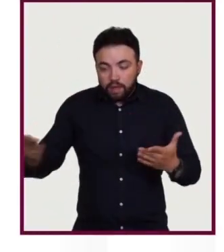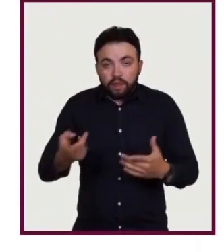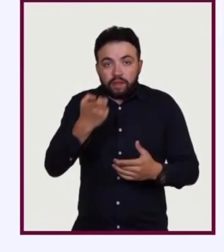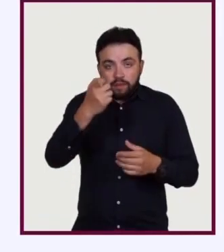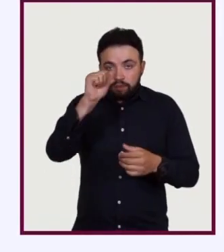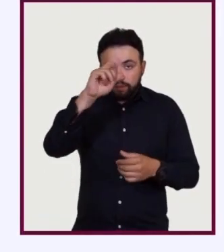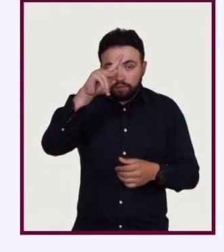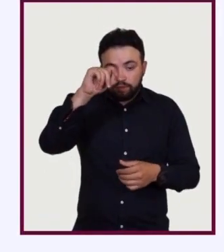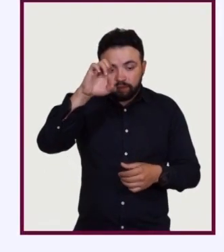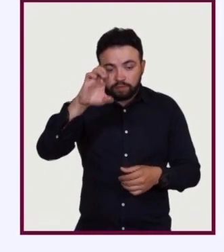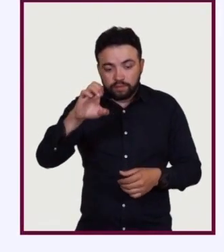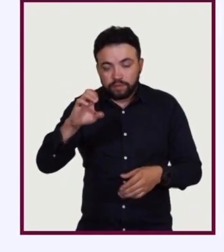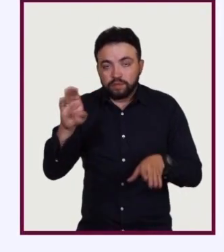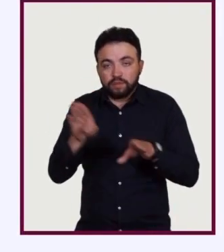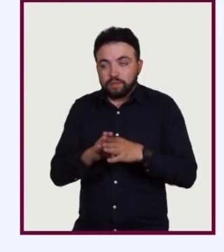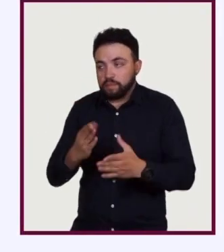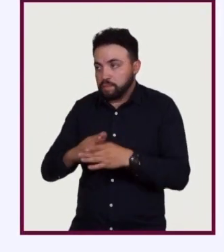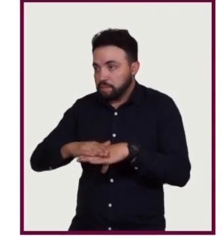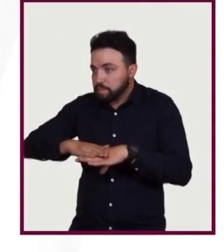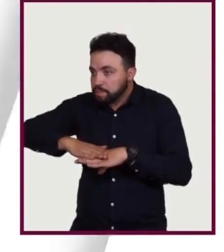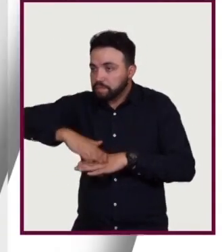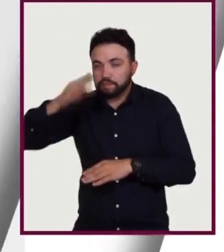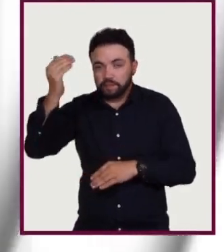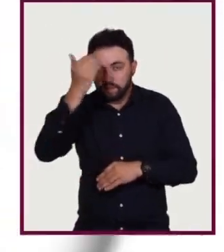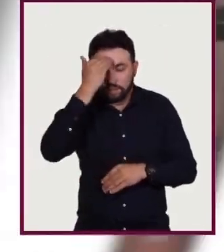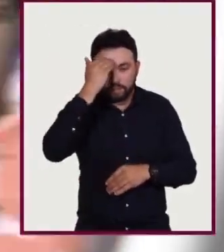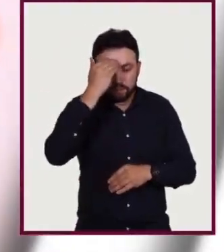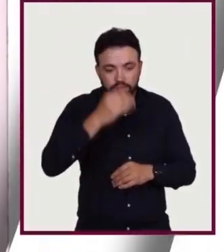popular siempre son los memes más populares.